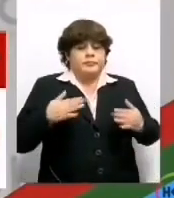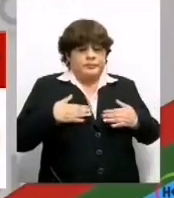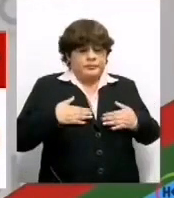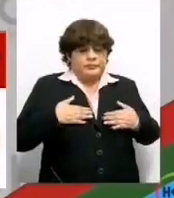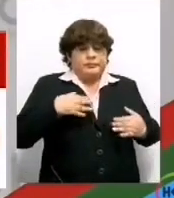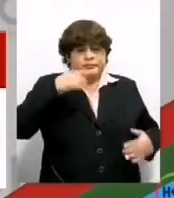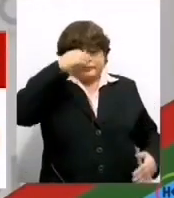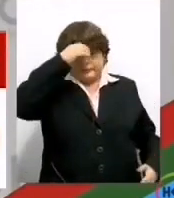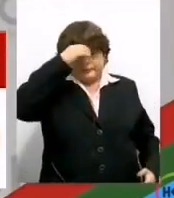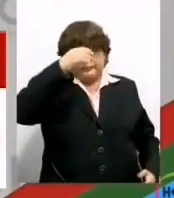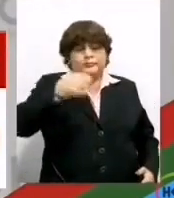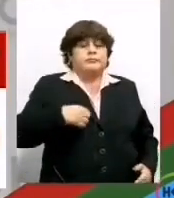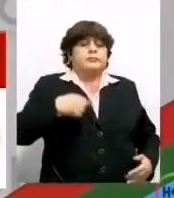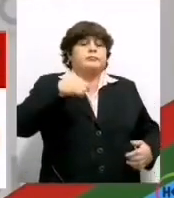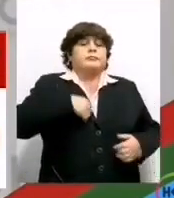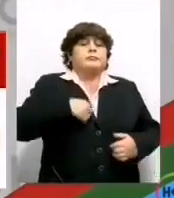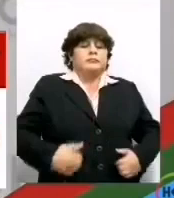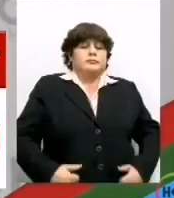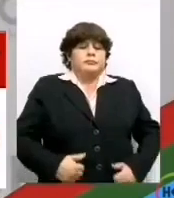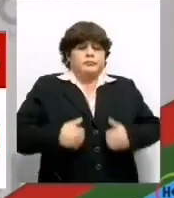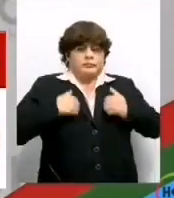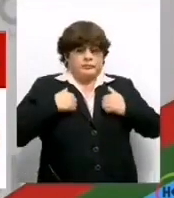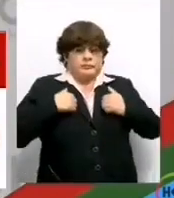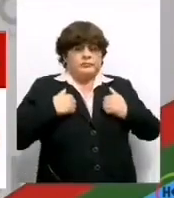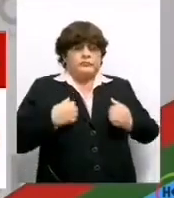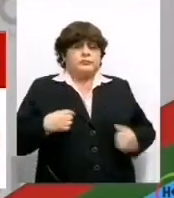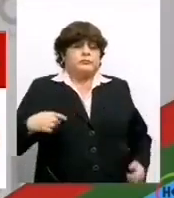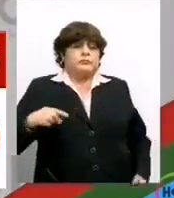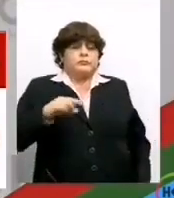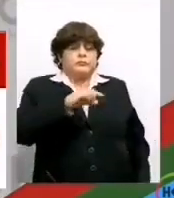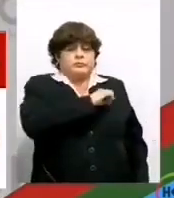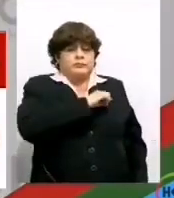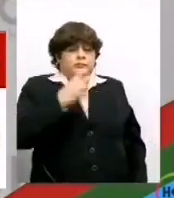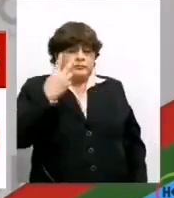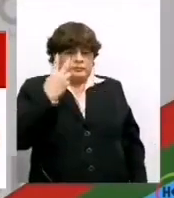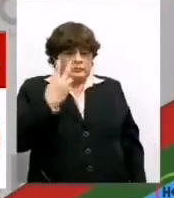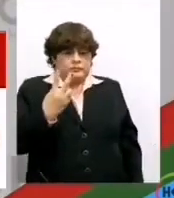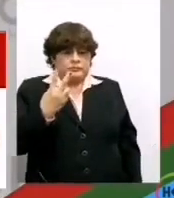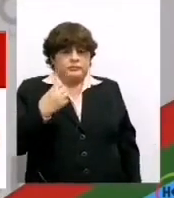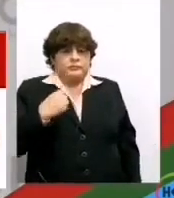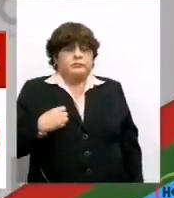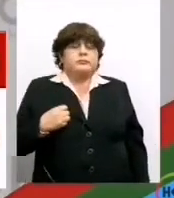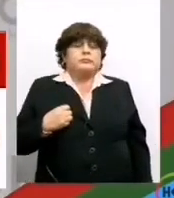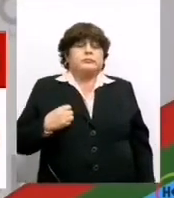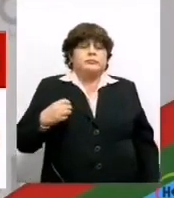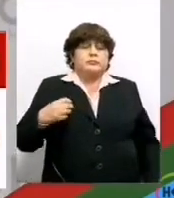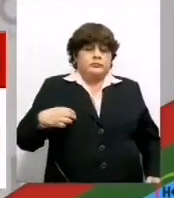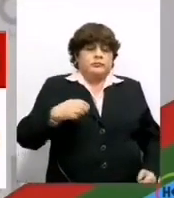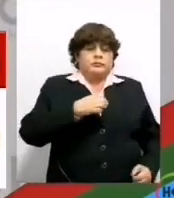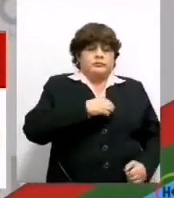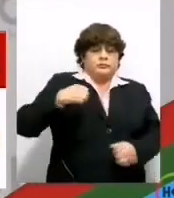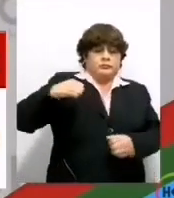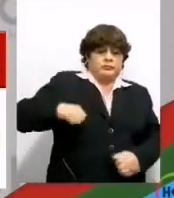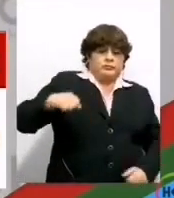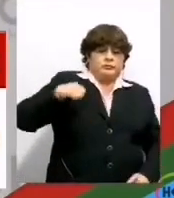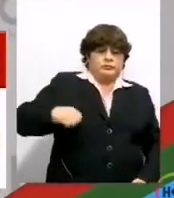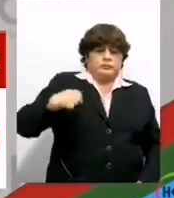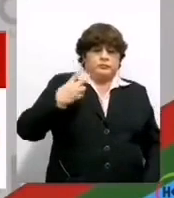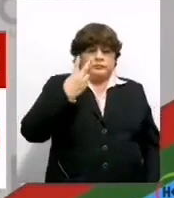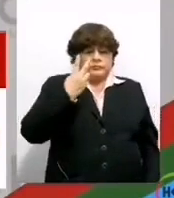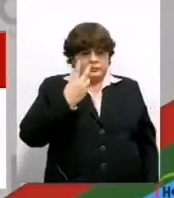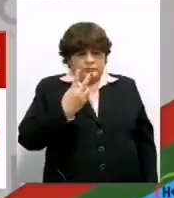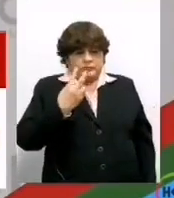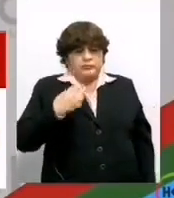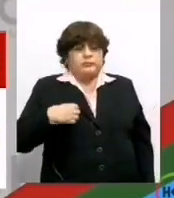experiencia que ha logrado en la vida como congresista dos veces como alcalde Trujillo dos